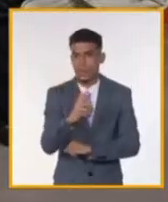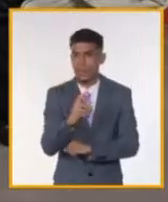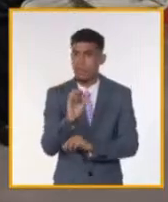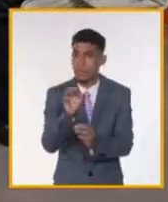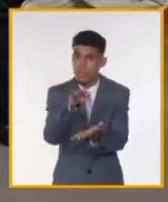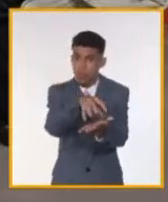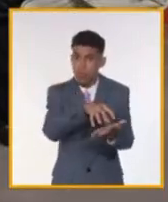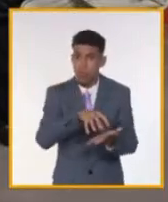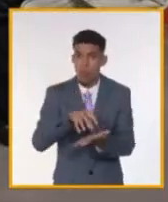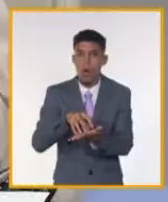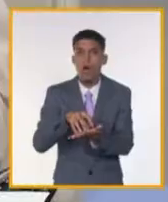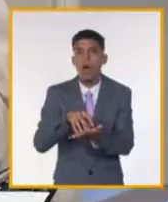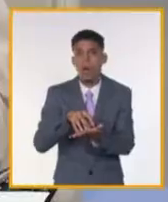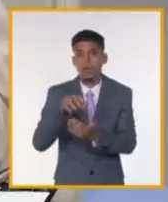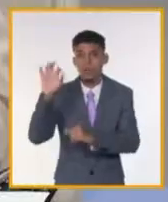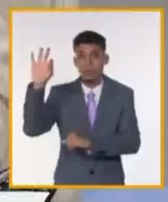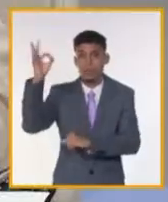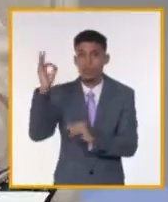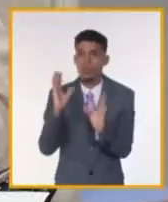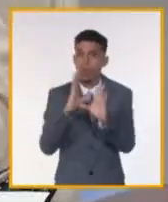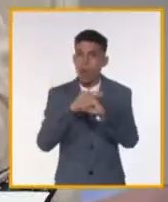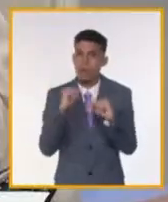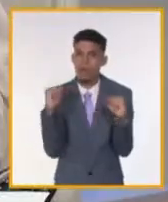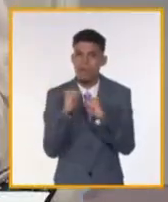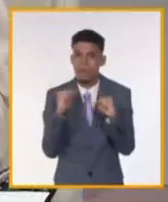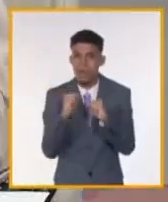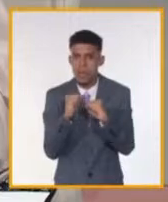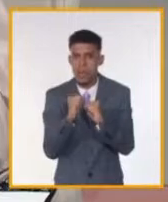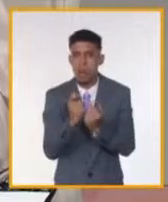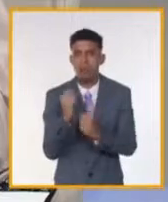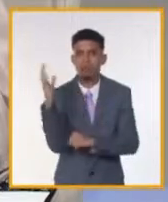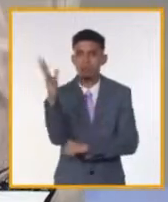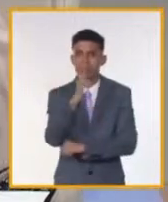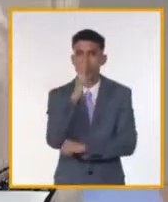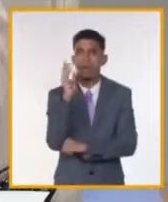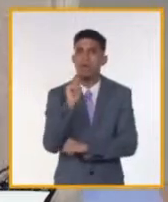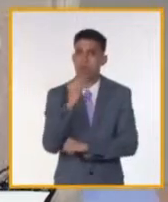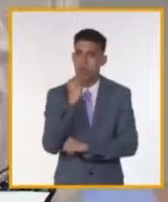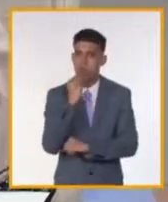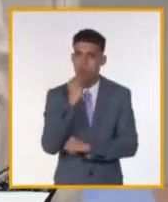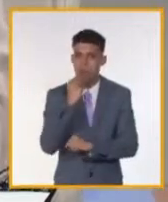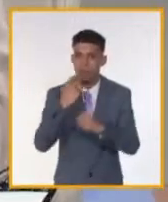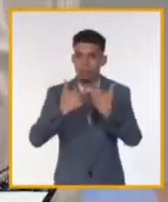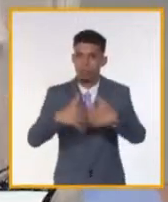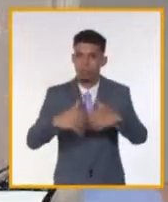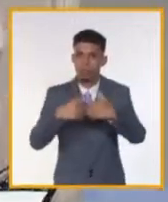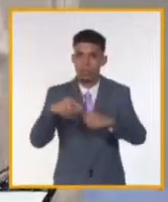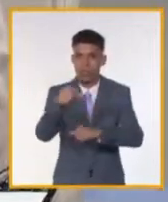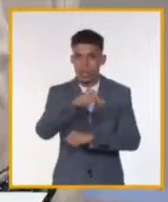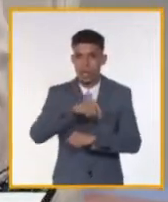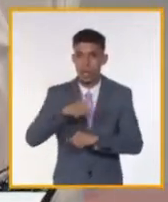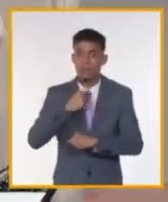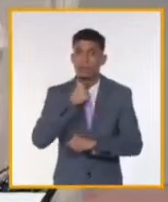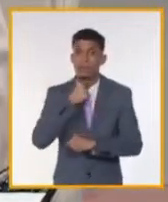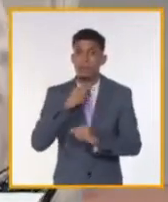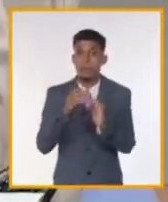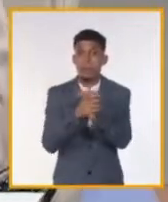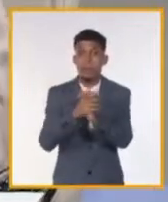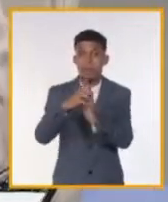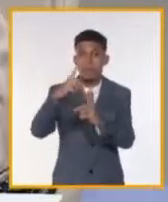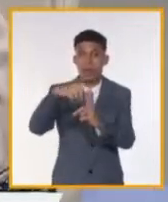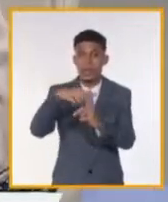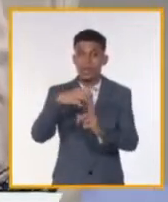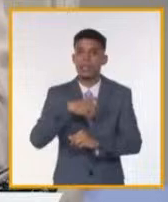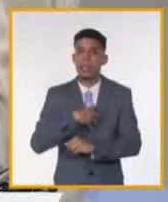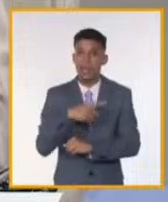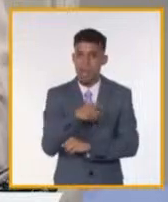donde hay radiación solar, donde no hay frente frío, donde pasan pocos ciclones. Nosotros, por ejemplo, en Matanzas tenemos una salina y en los últimos 30 años